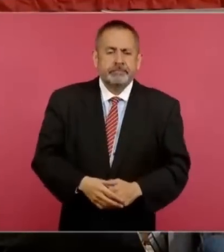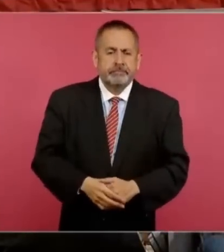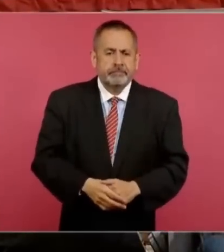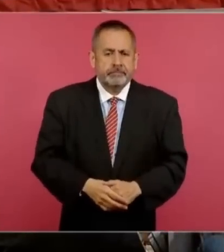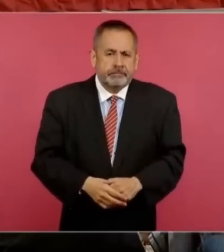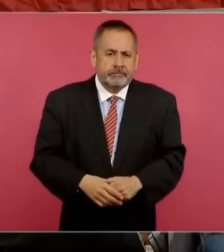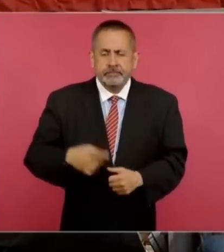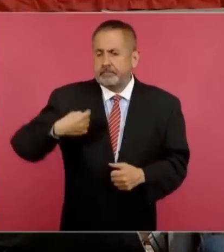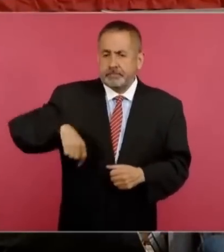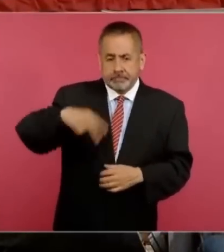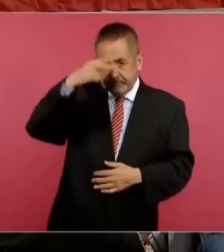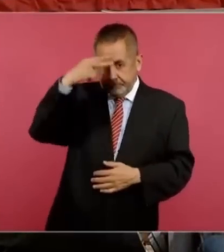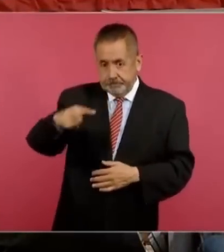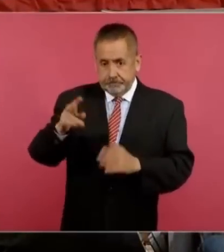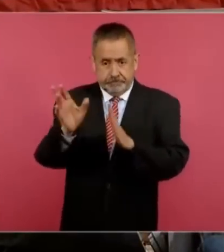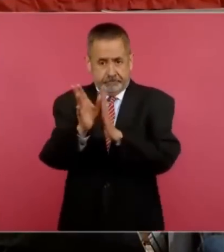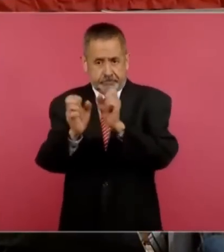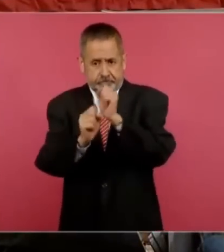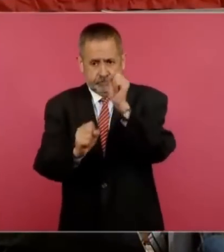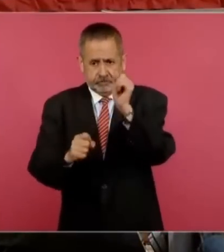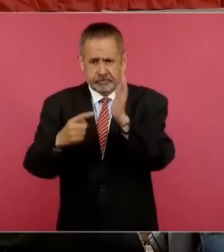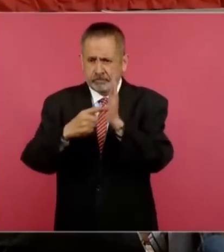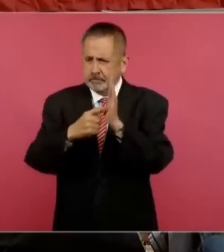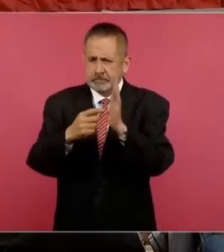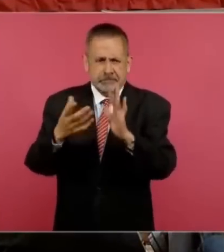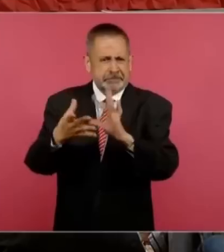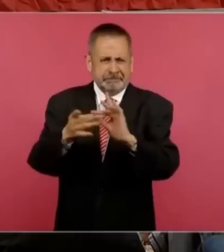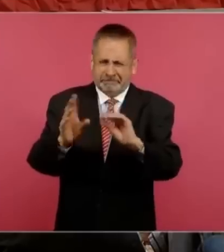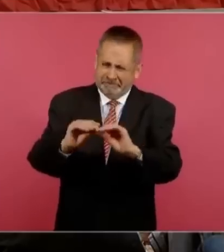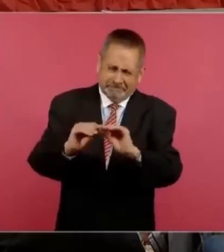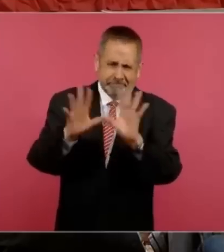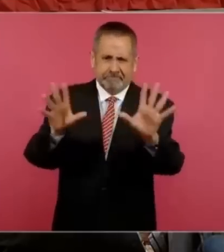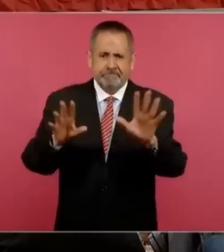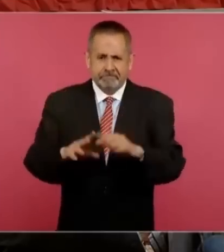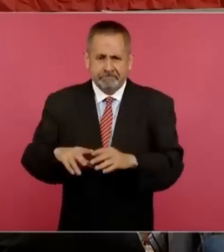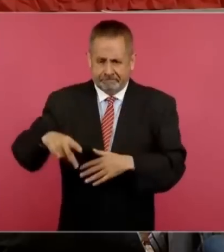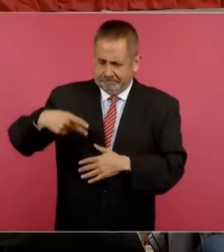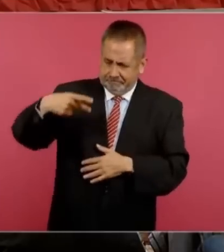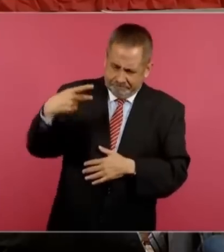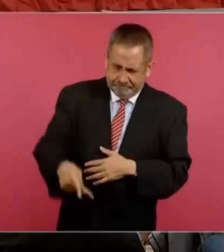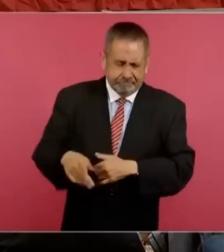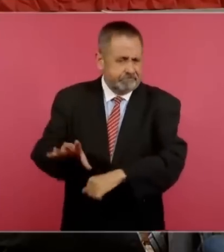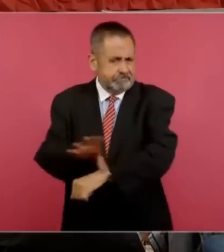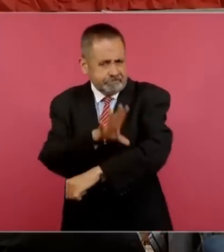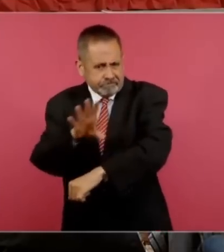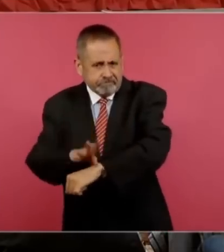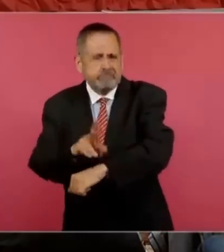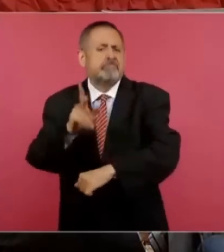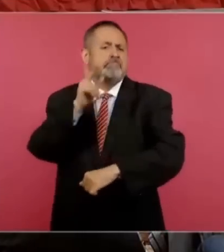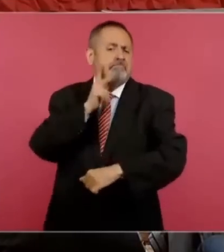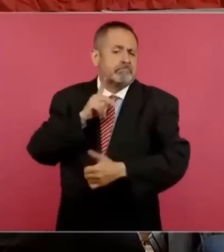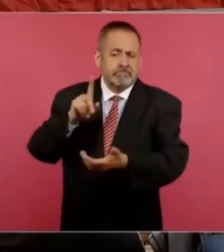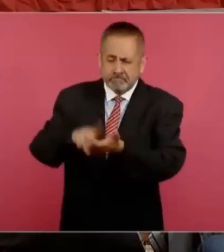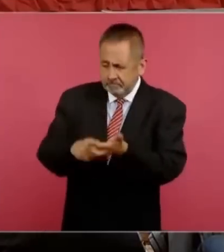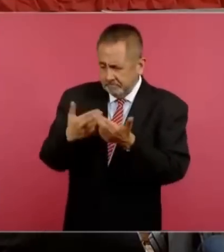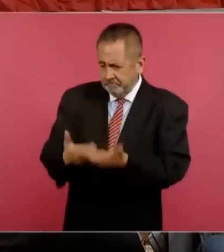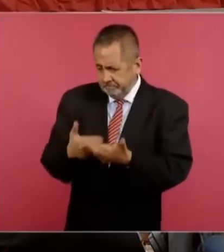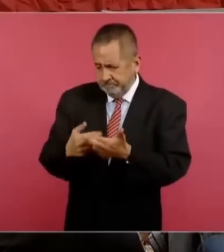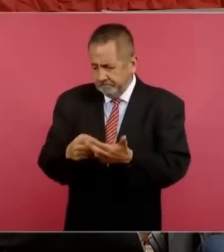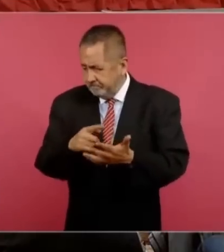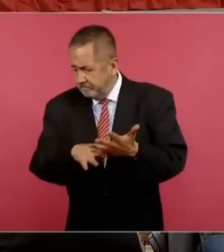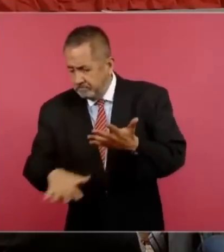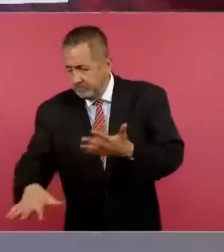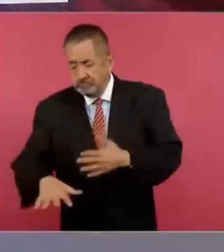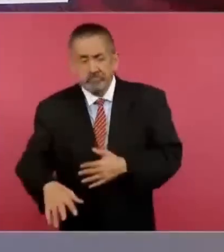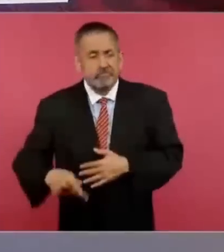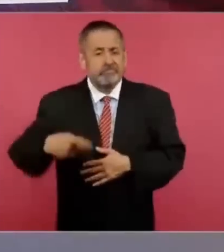En México la Constitución es muy clara. Los recursos energéticos y los yacimientos petroleros